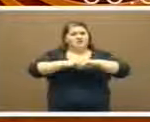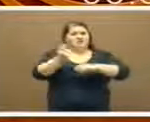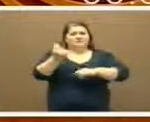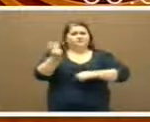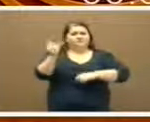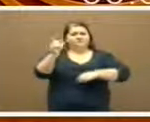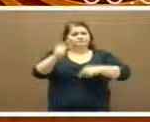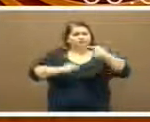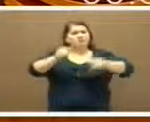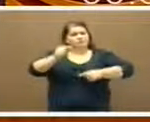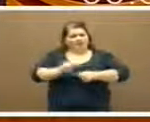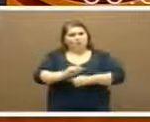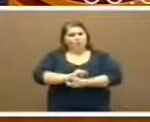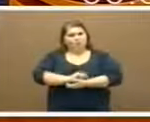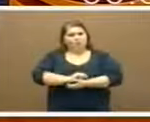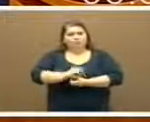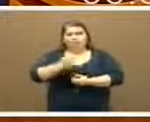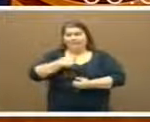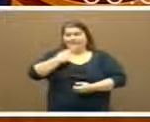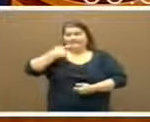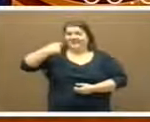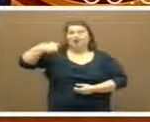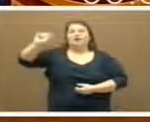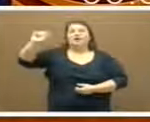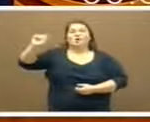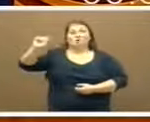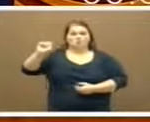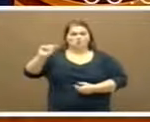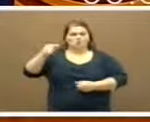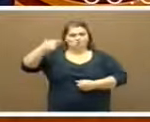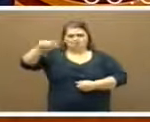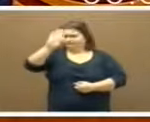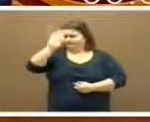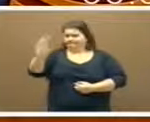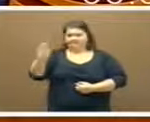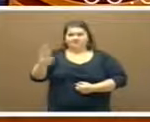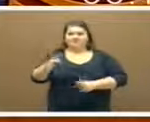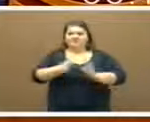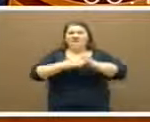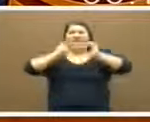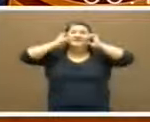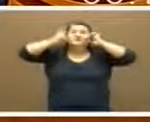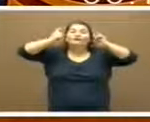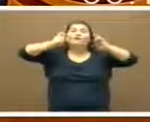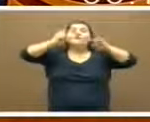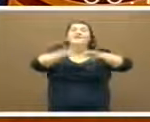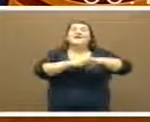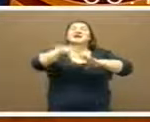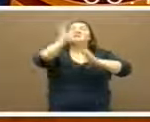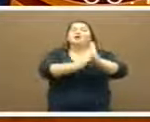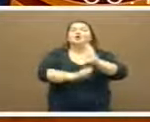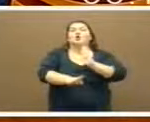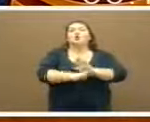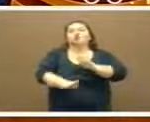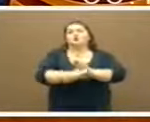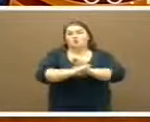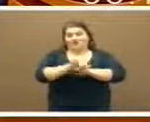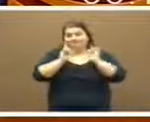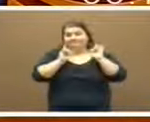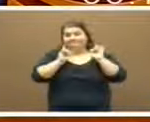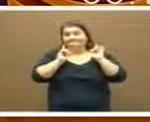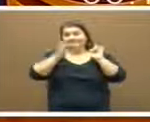partidas presupuestarias. Le corrijo, y le corrijo de manera contundente, un gran esfuerzo por mantener los recortes. Esa